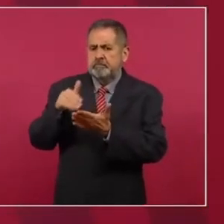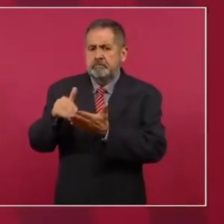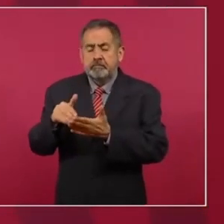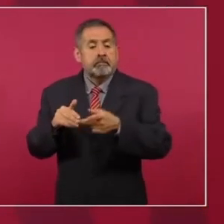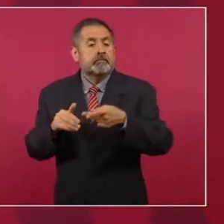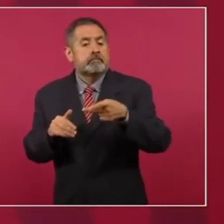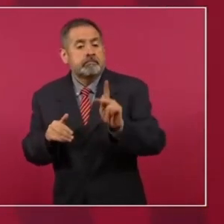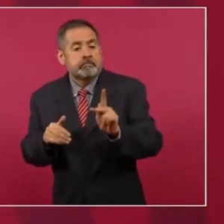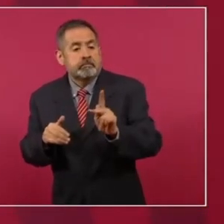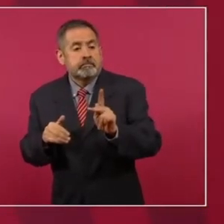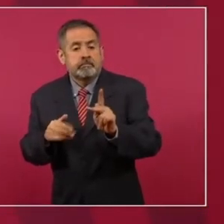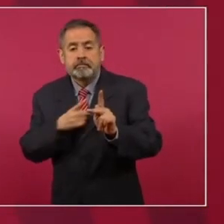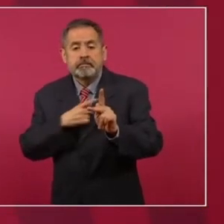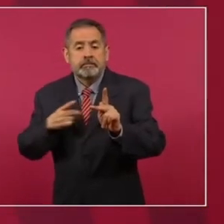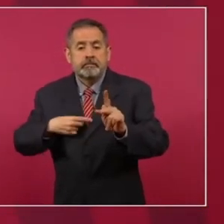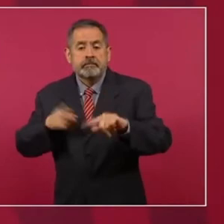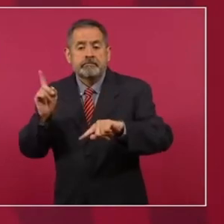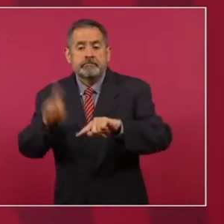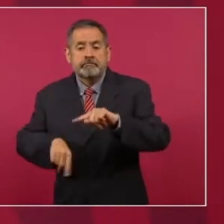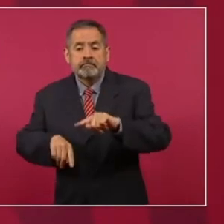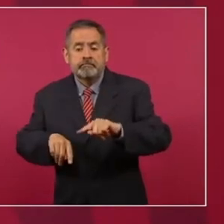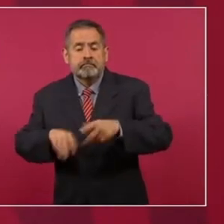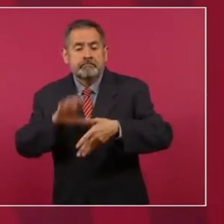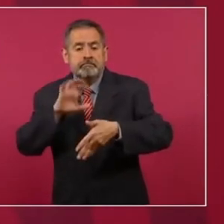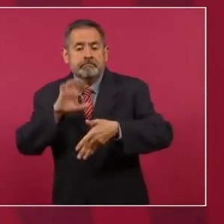tenemos que descontar